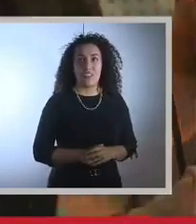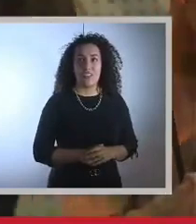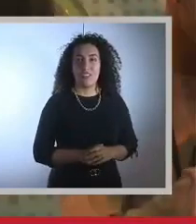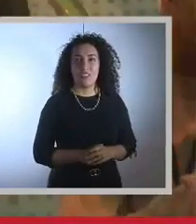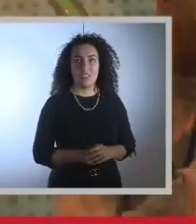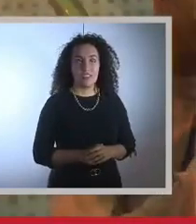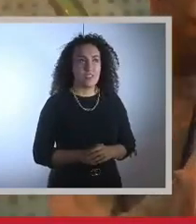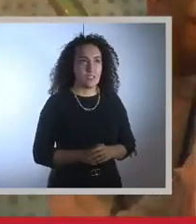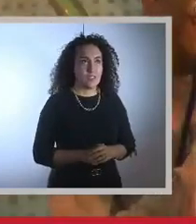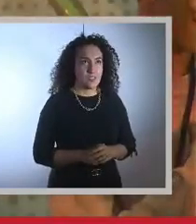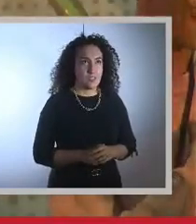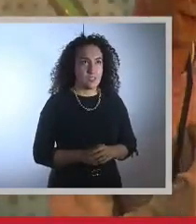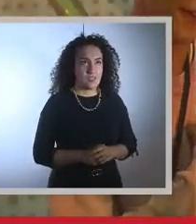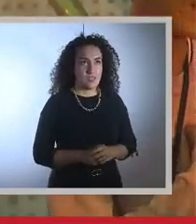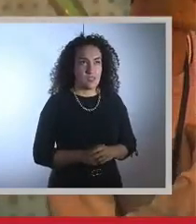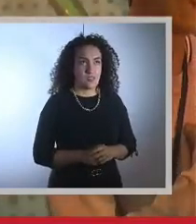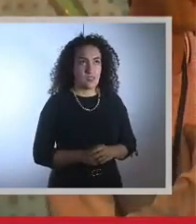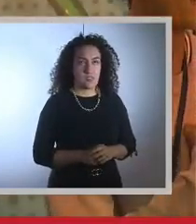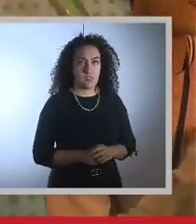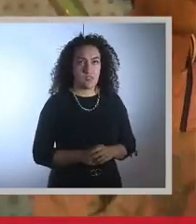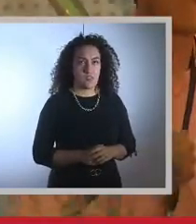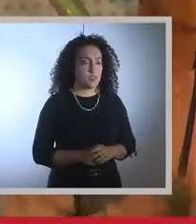saludo.